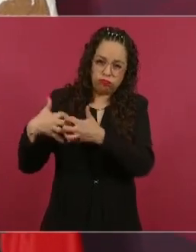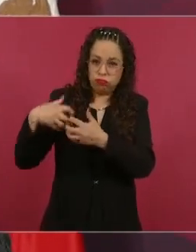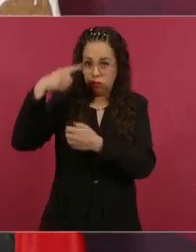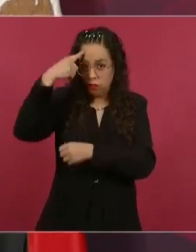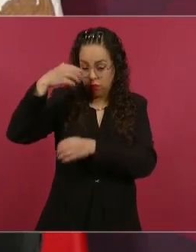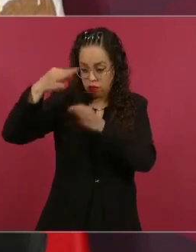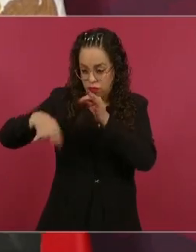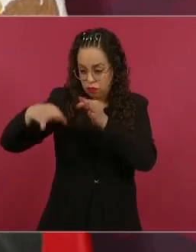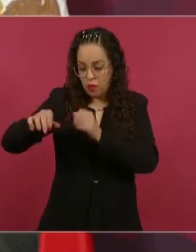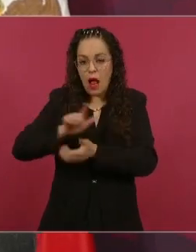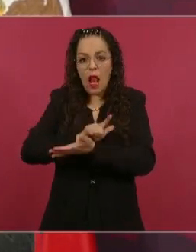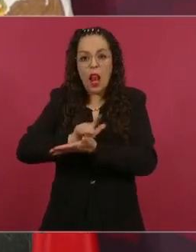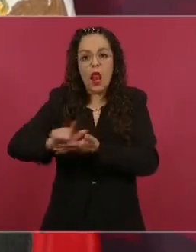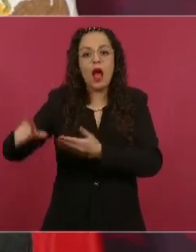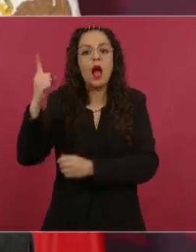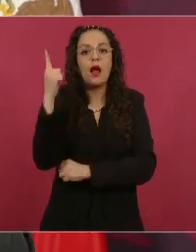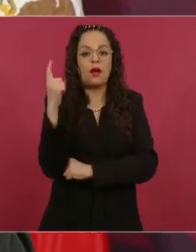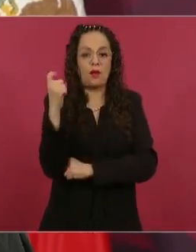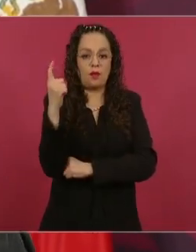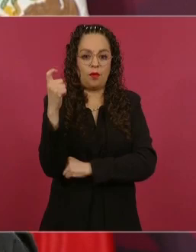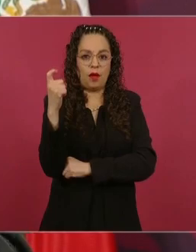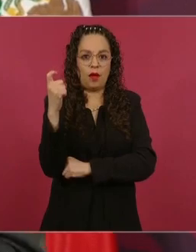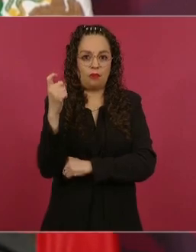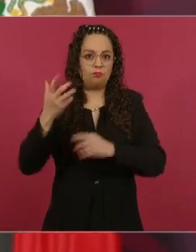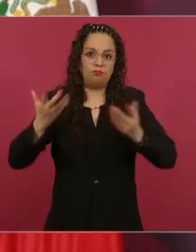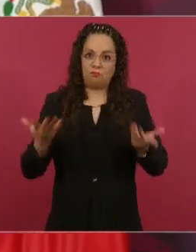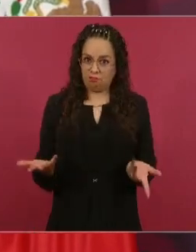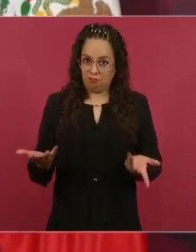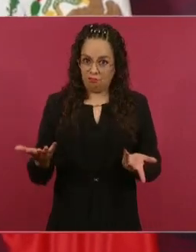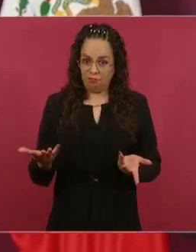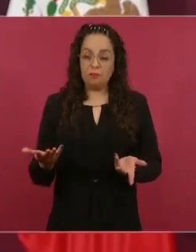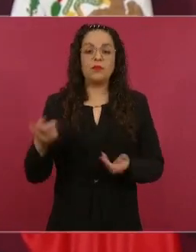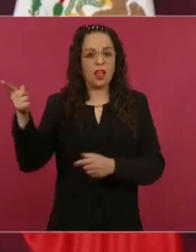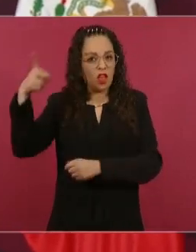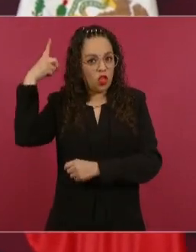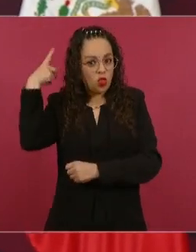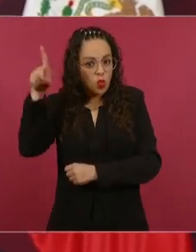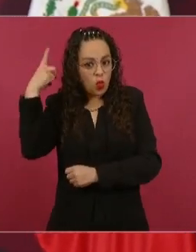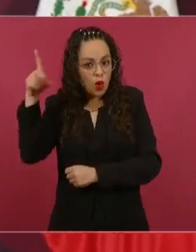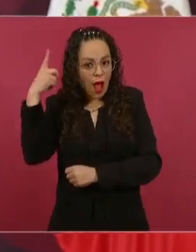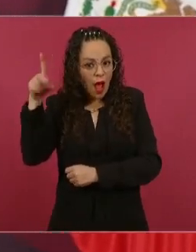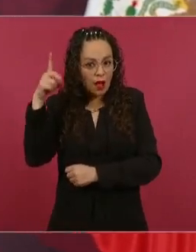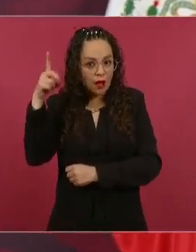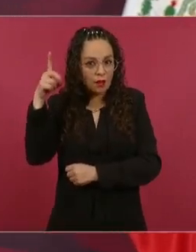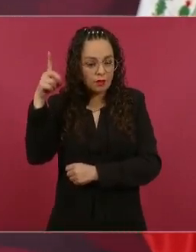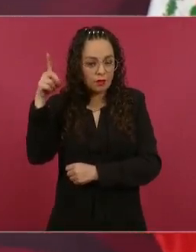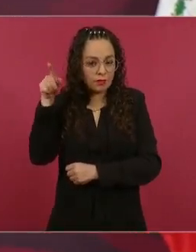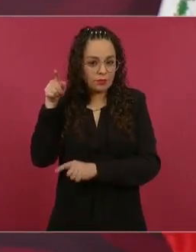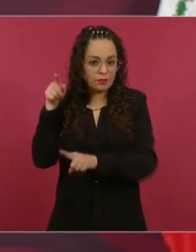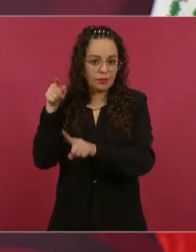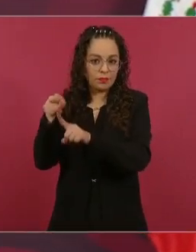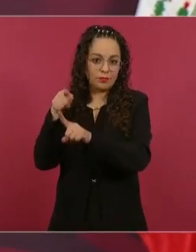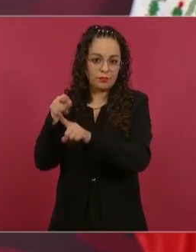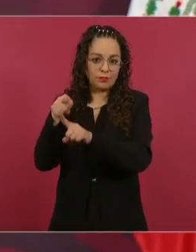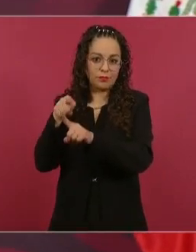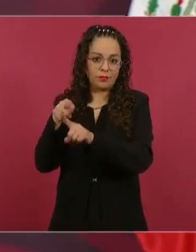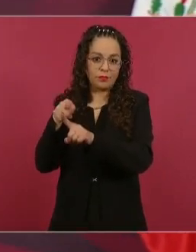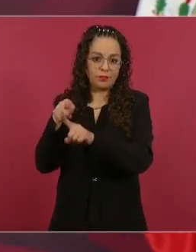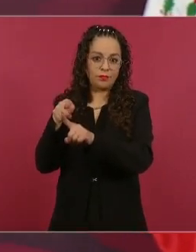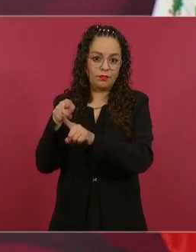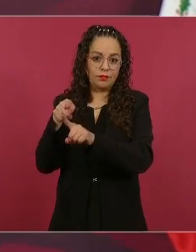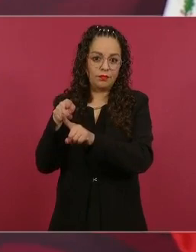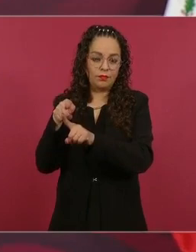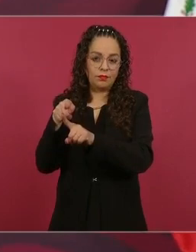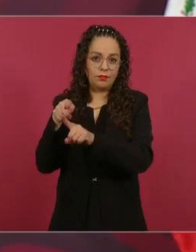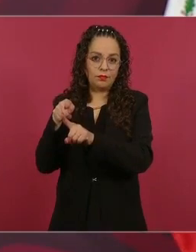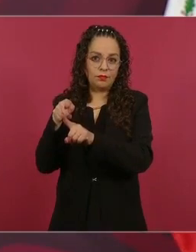Entonces, a ver, al gobierno de Durango, etiquetado, eso sí, que salga desde el